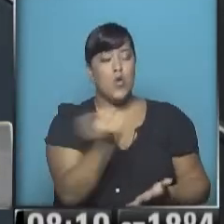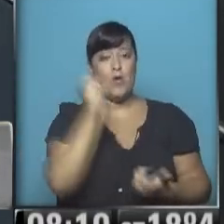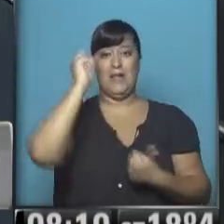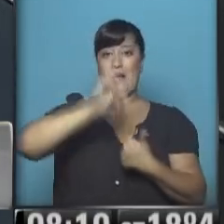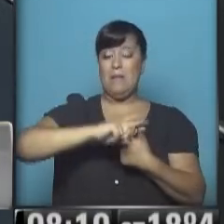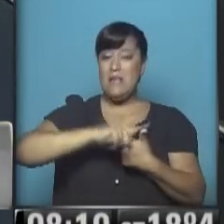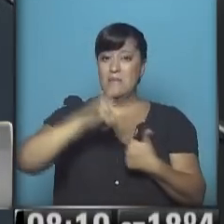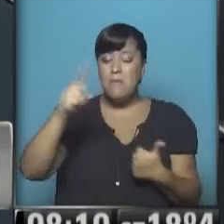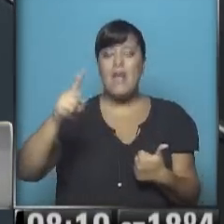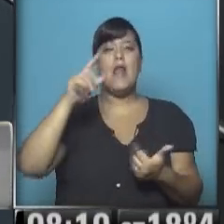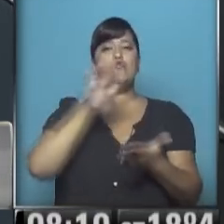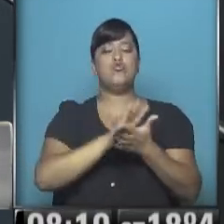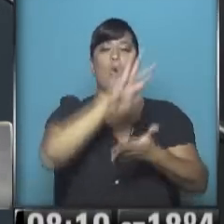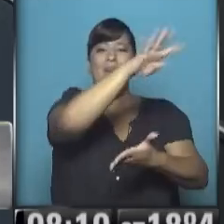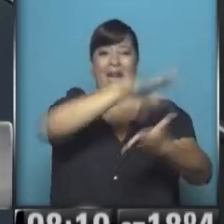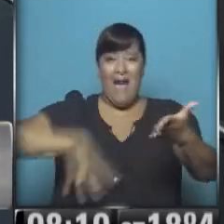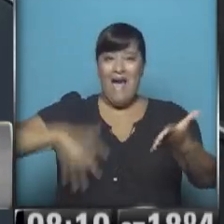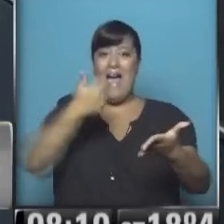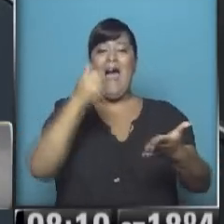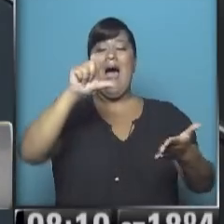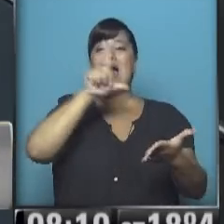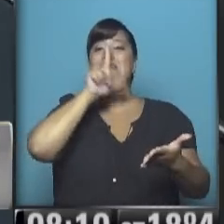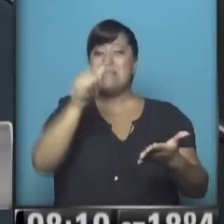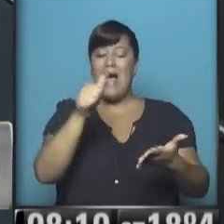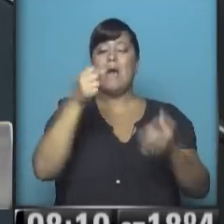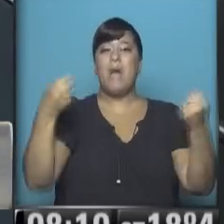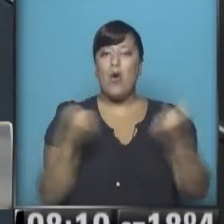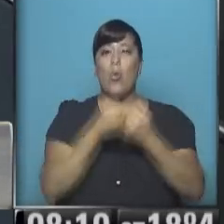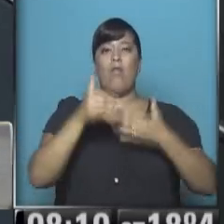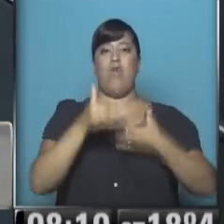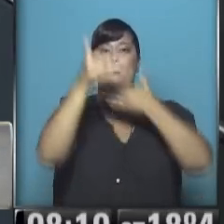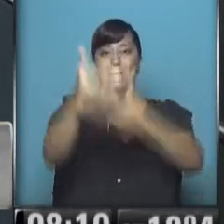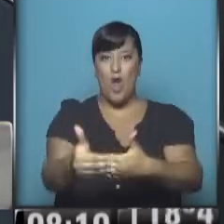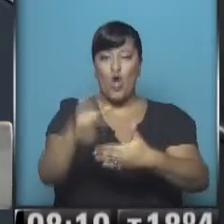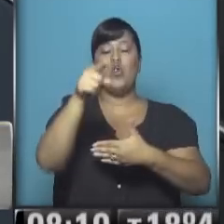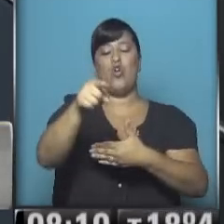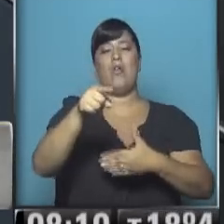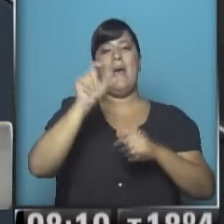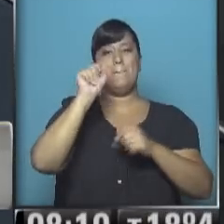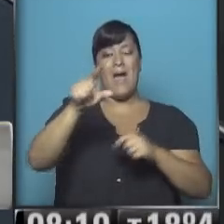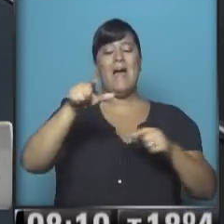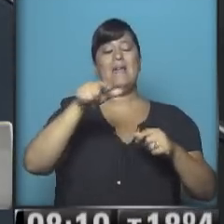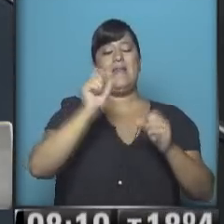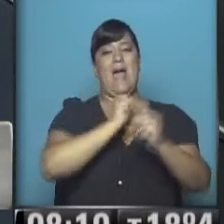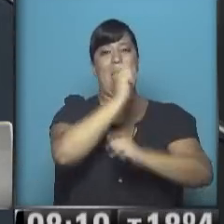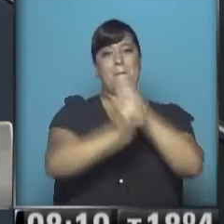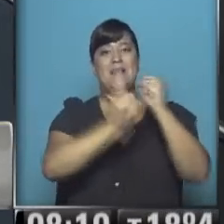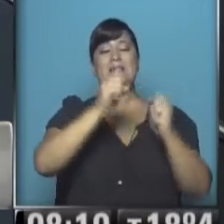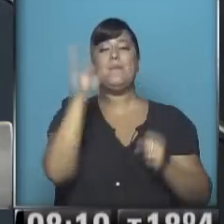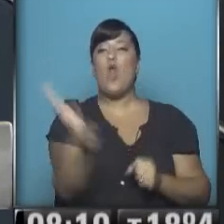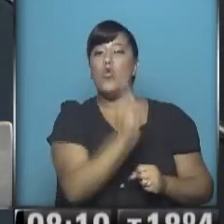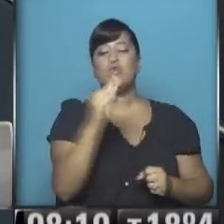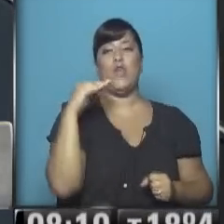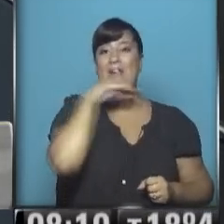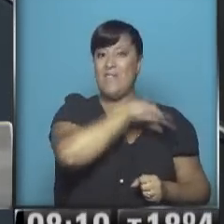primera es un acta acuerdo de una prórroga de expansión del sector vitivinícola esto implica una